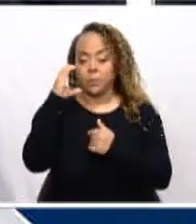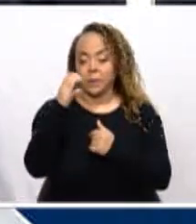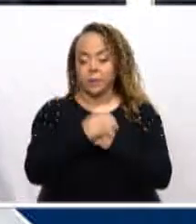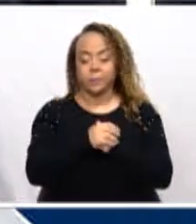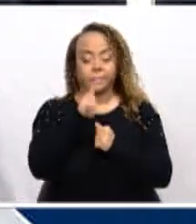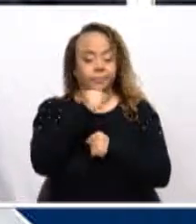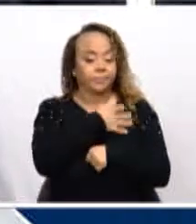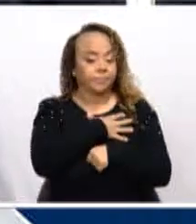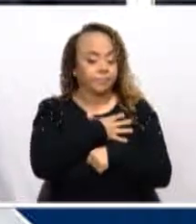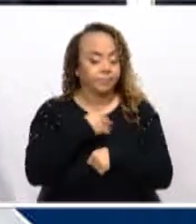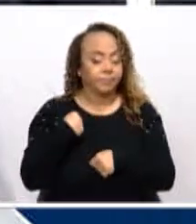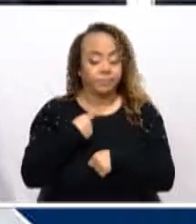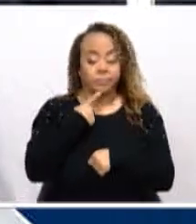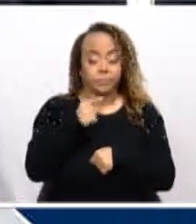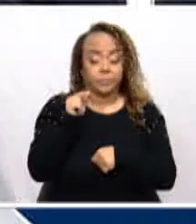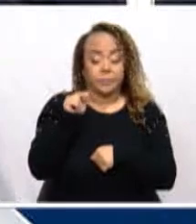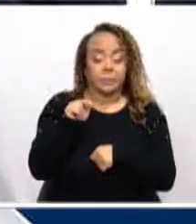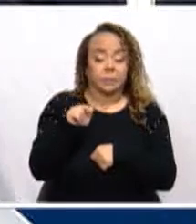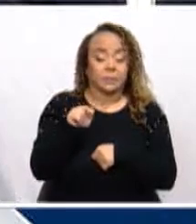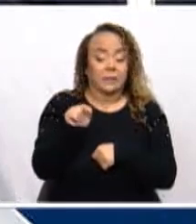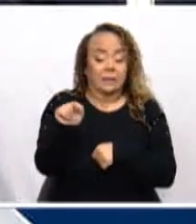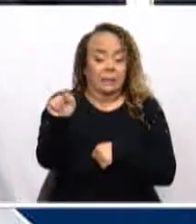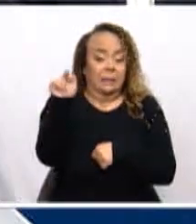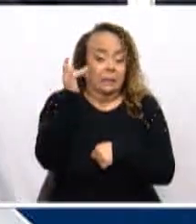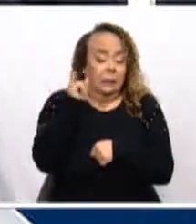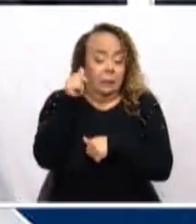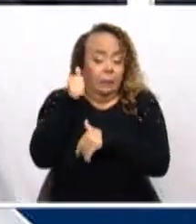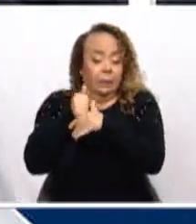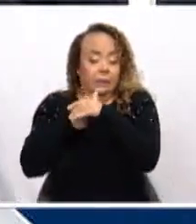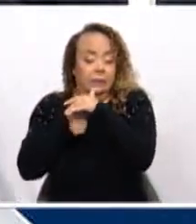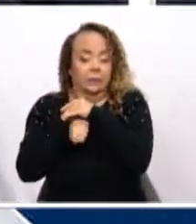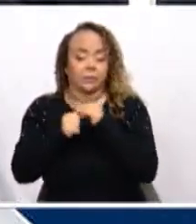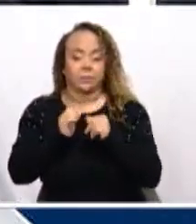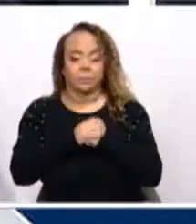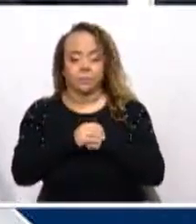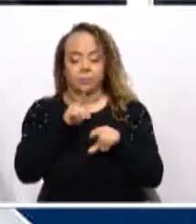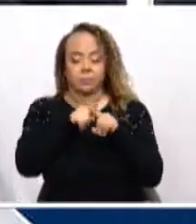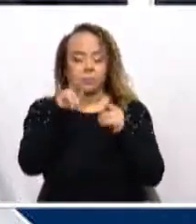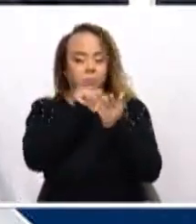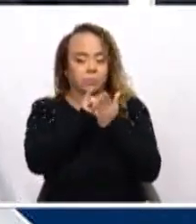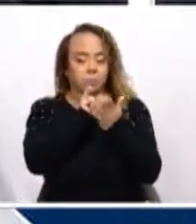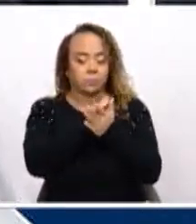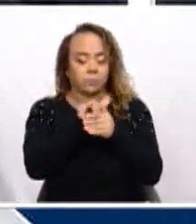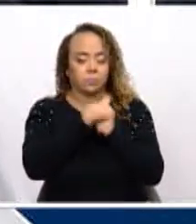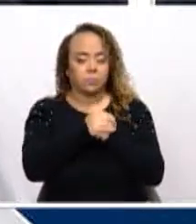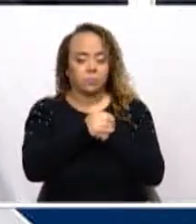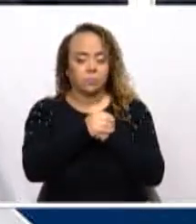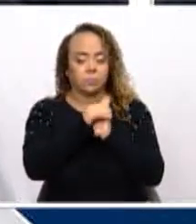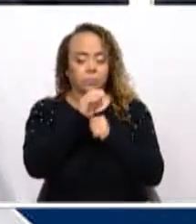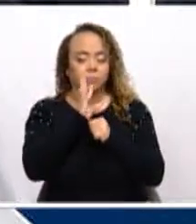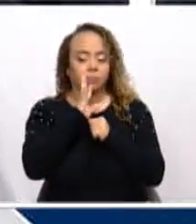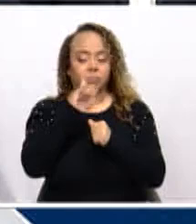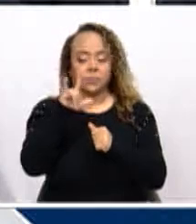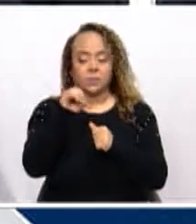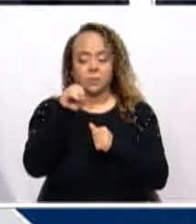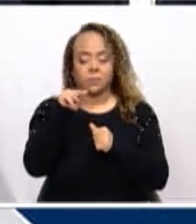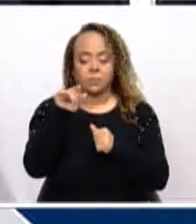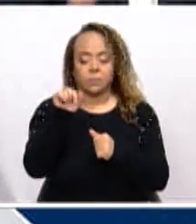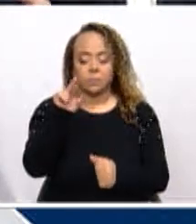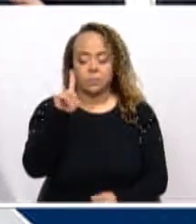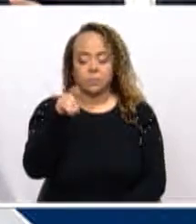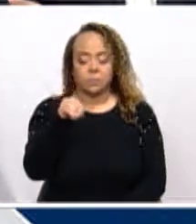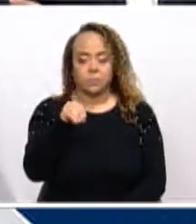no le ha gustado lo dijeron ahí como de manera muy diplomática educada Leonardo claramente está